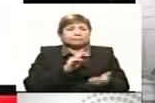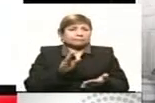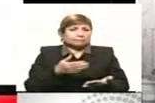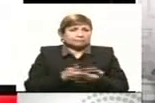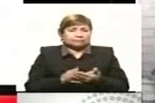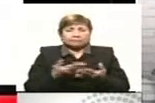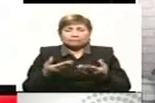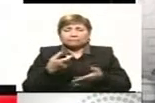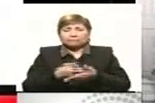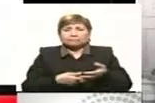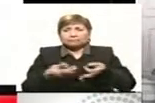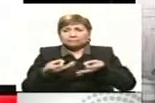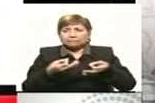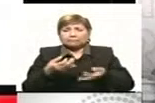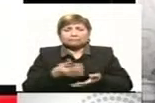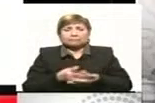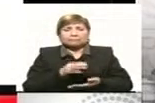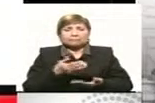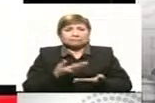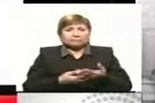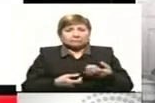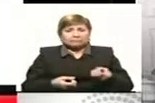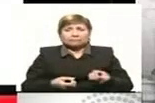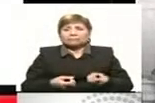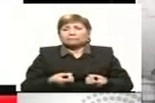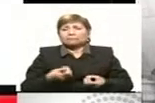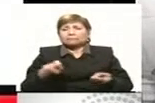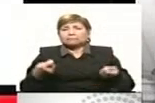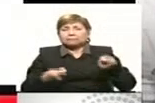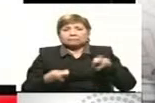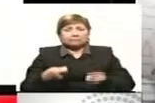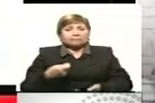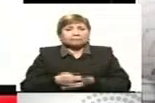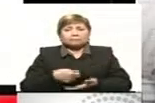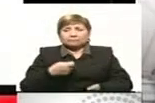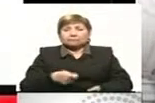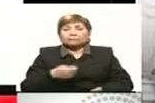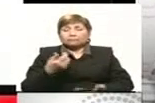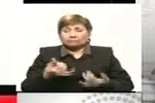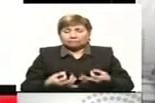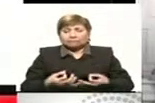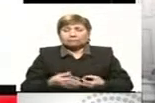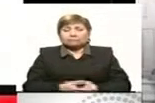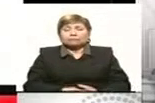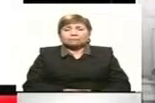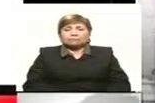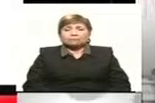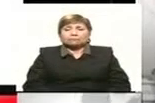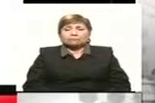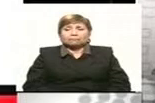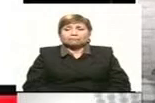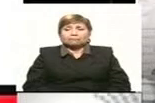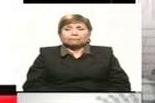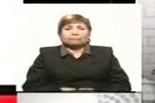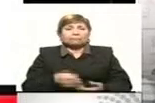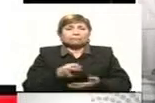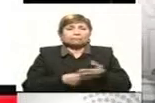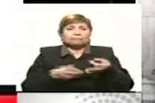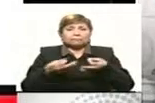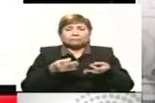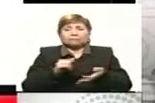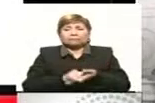que es el sistema de presupuesto, todo lo que es el sistema integrado de administración financiera, el SIAF, todo eso, la